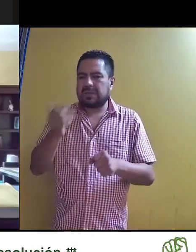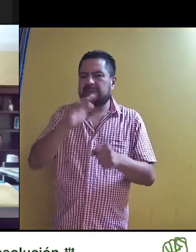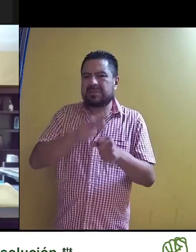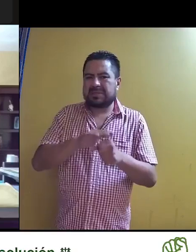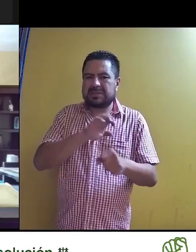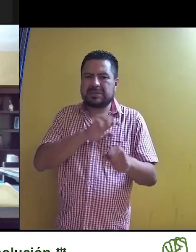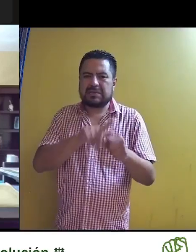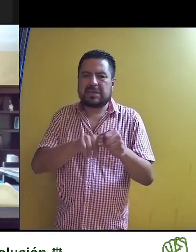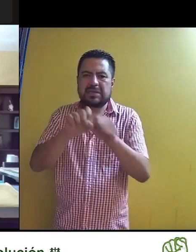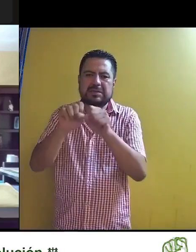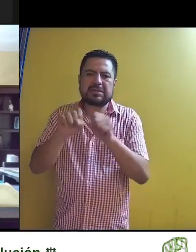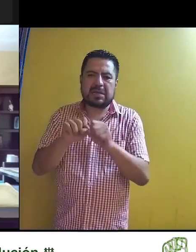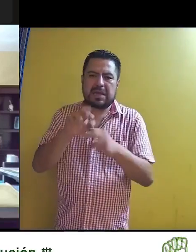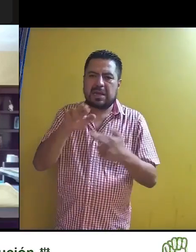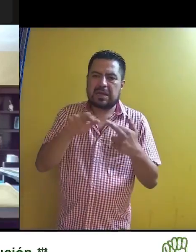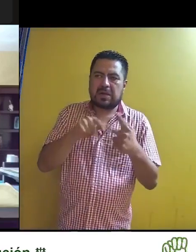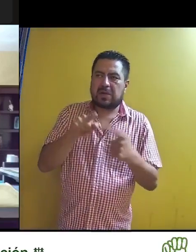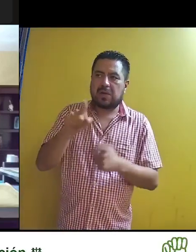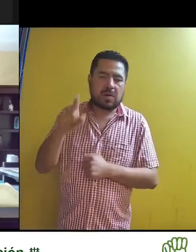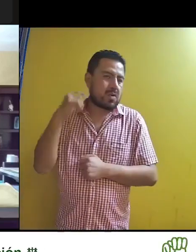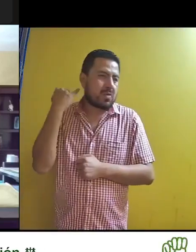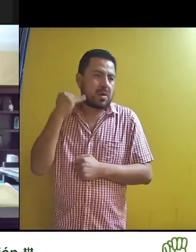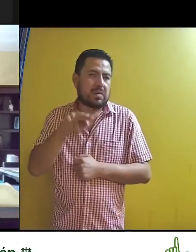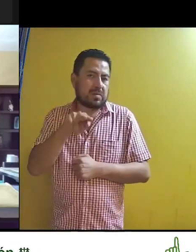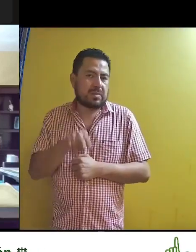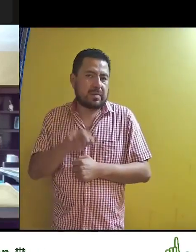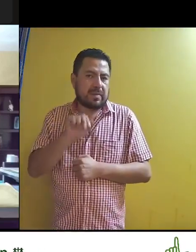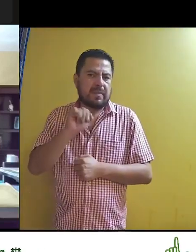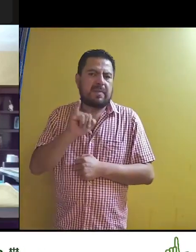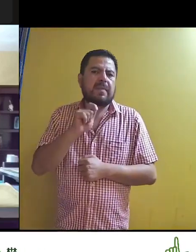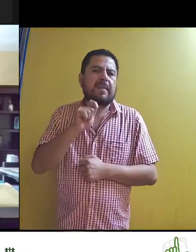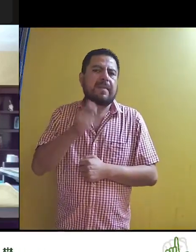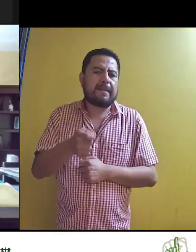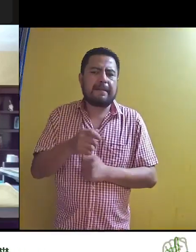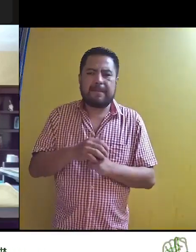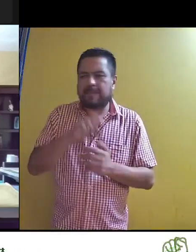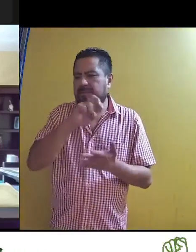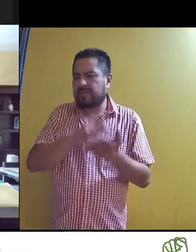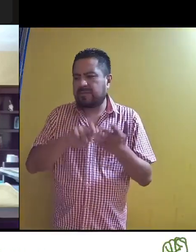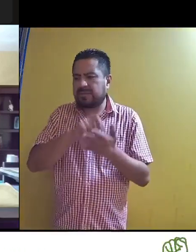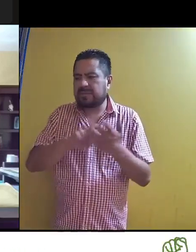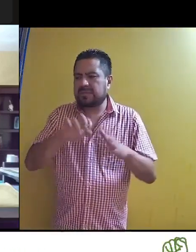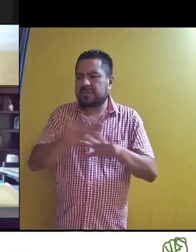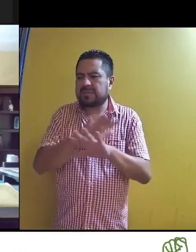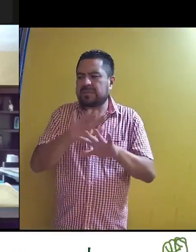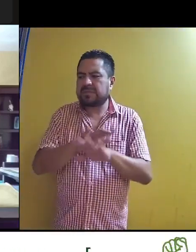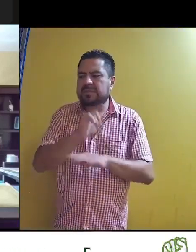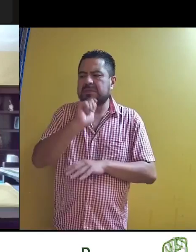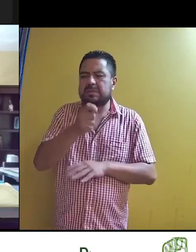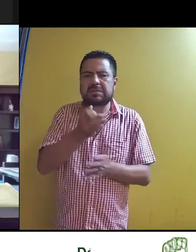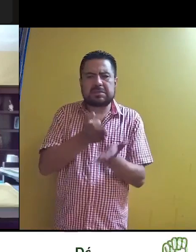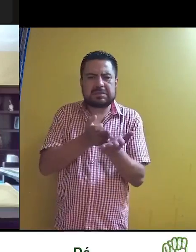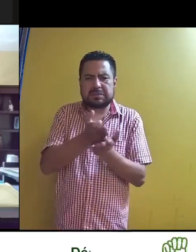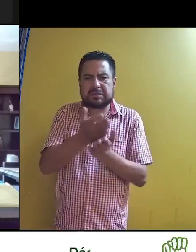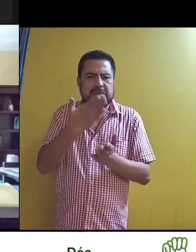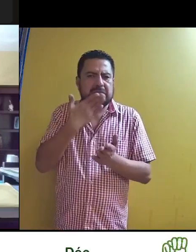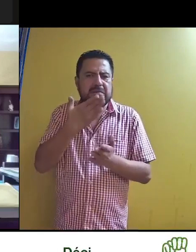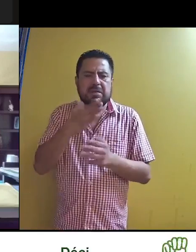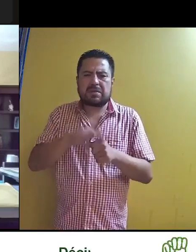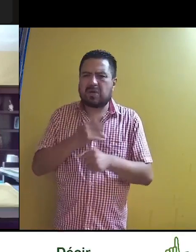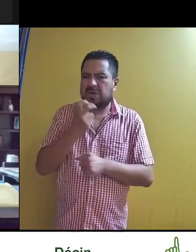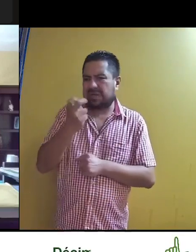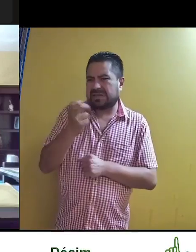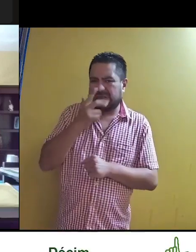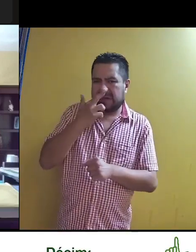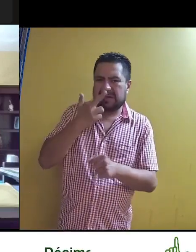particularmente ante la Sala Regional Iguala, lo cierto es que dicha modificación quedó firme por esta